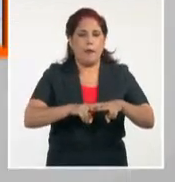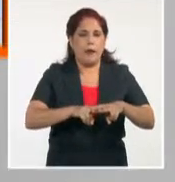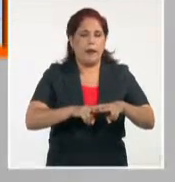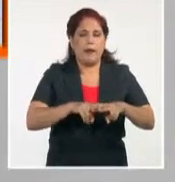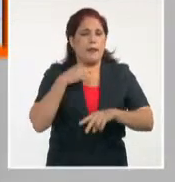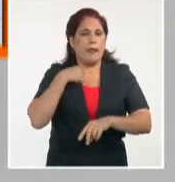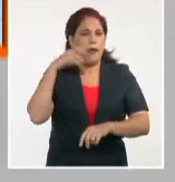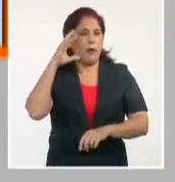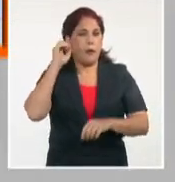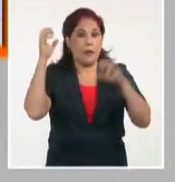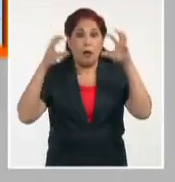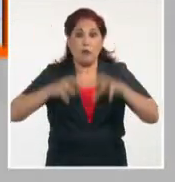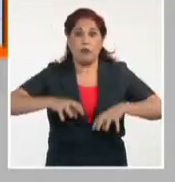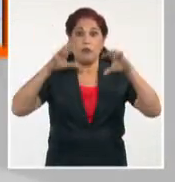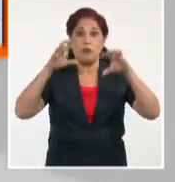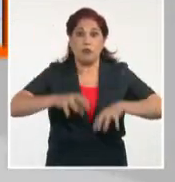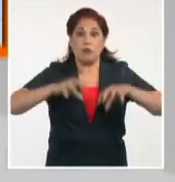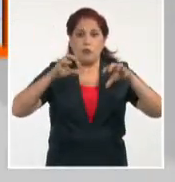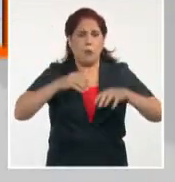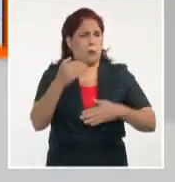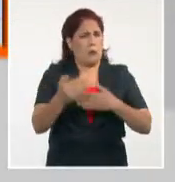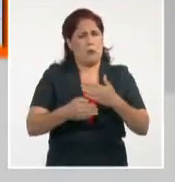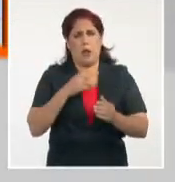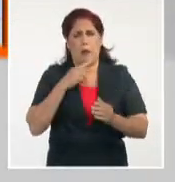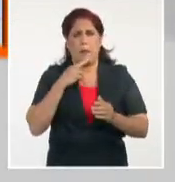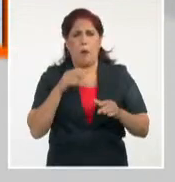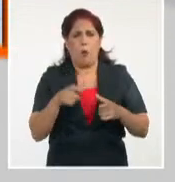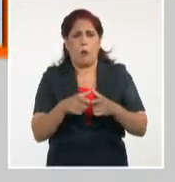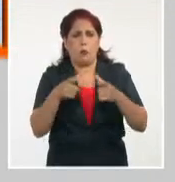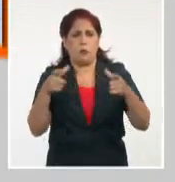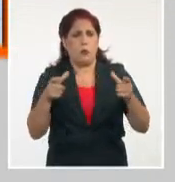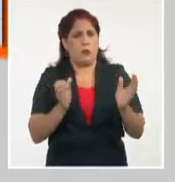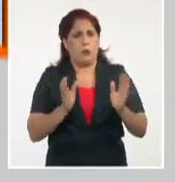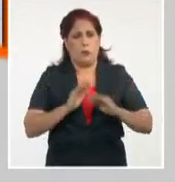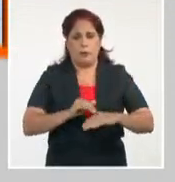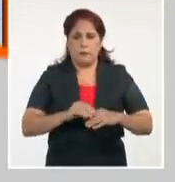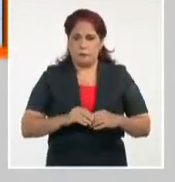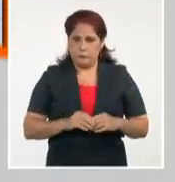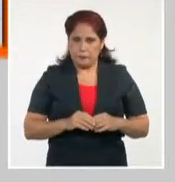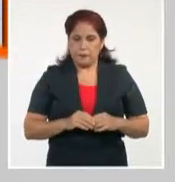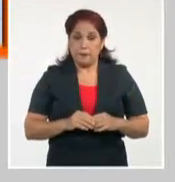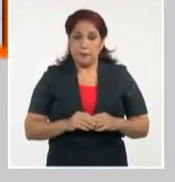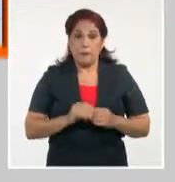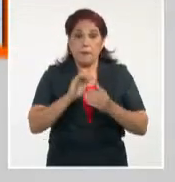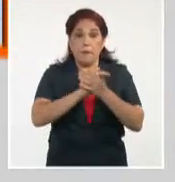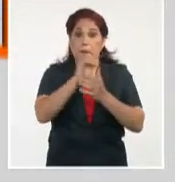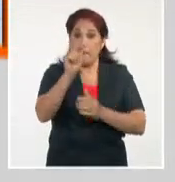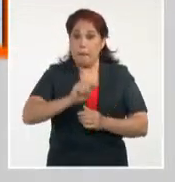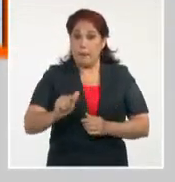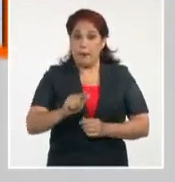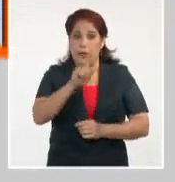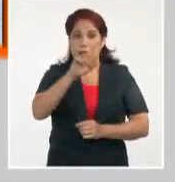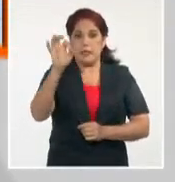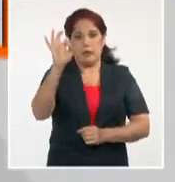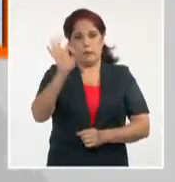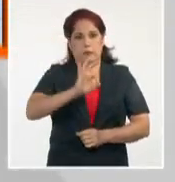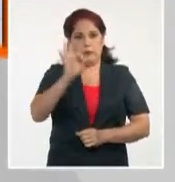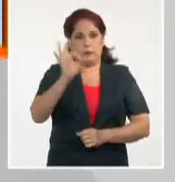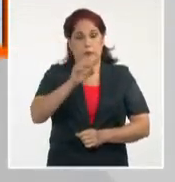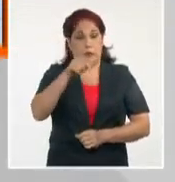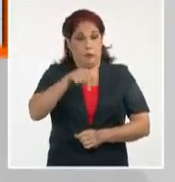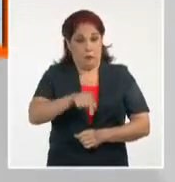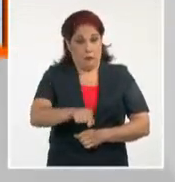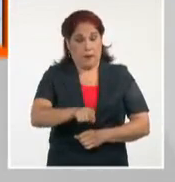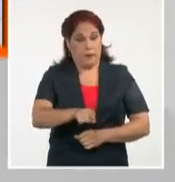que ha llovido mucho y que no hay problema con la fuente de abasto. Y en Mayabeque llovió el 100%. Ahora bien,